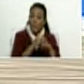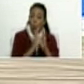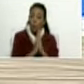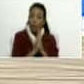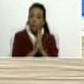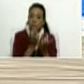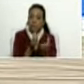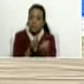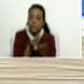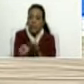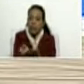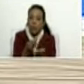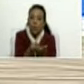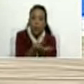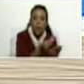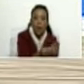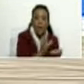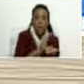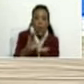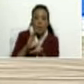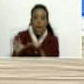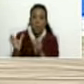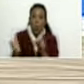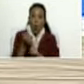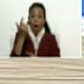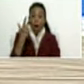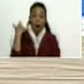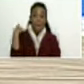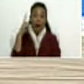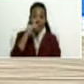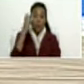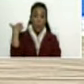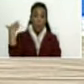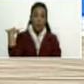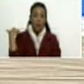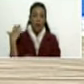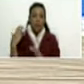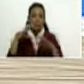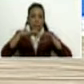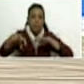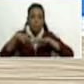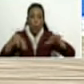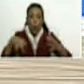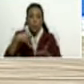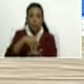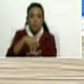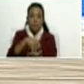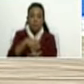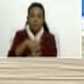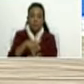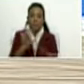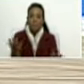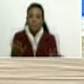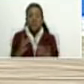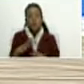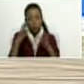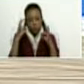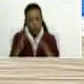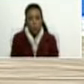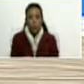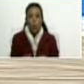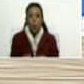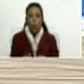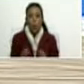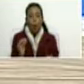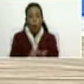billete. Pero si lo lograron en el pasado, dividirnos y debilitarnos, yo estoy seguro, y